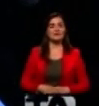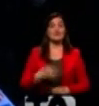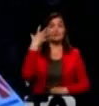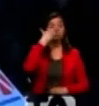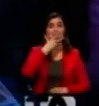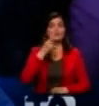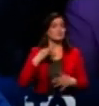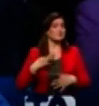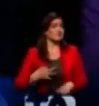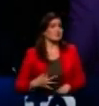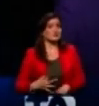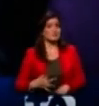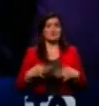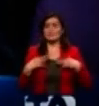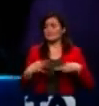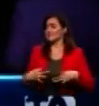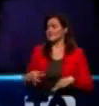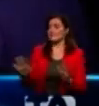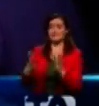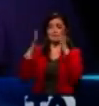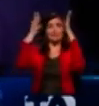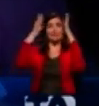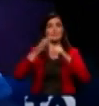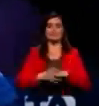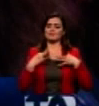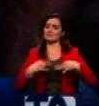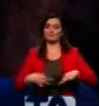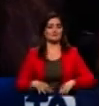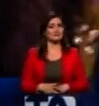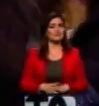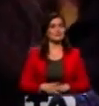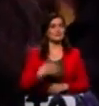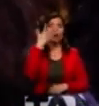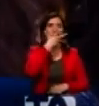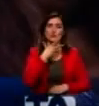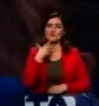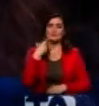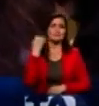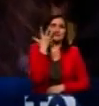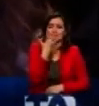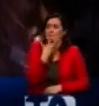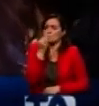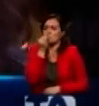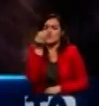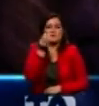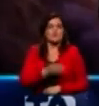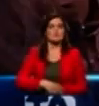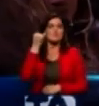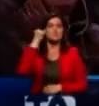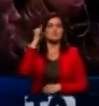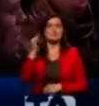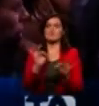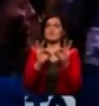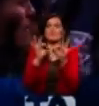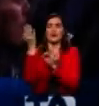bonito, muy elegante este festival, elegantísimo. Es que está muy bonito y hermoso y es una muy buena idea por parte de